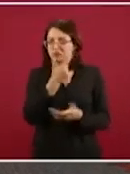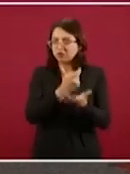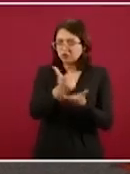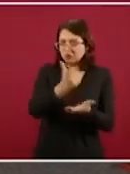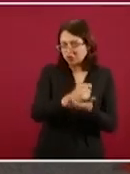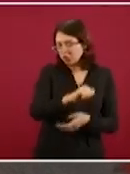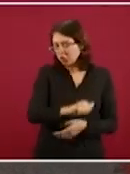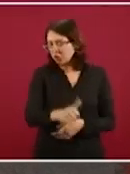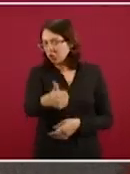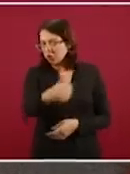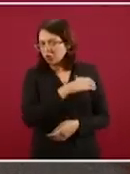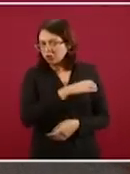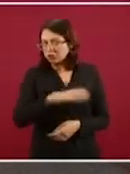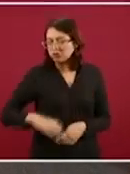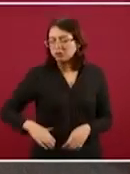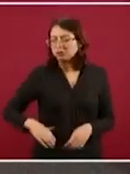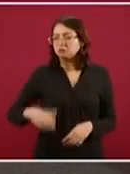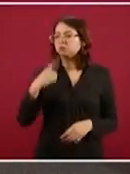entonces,